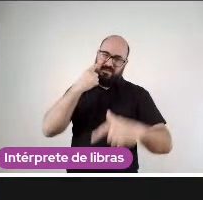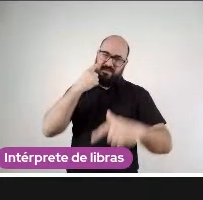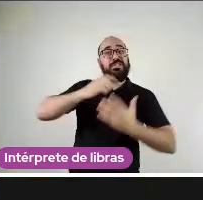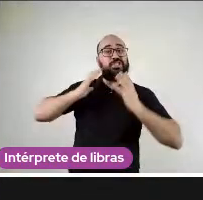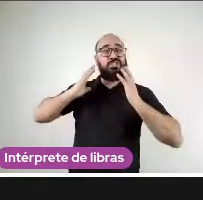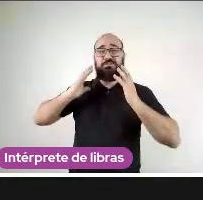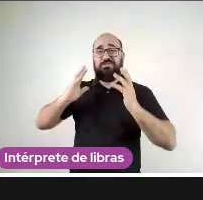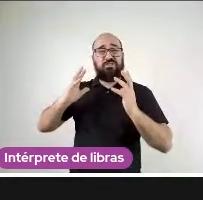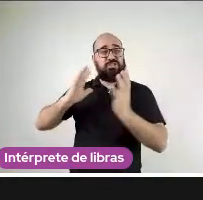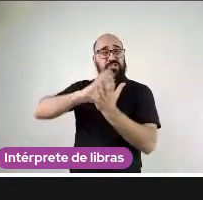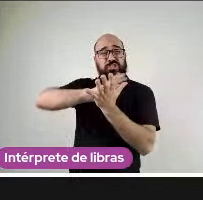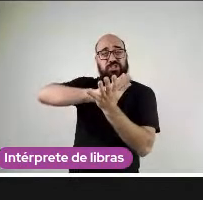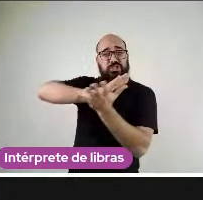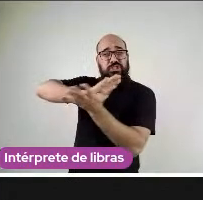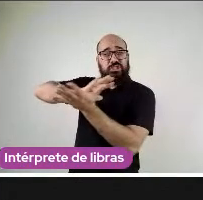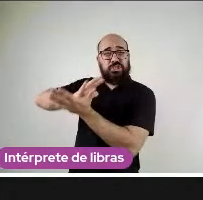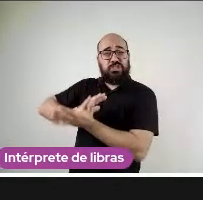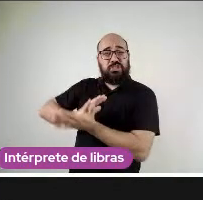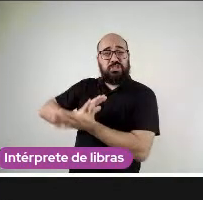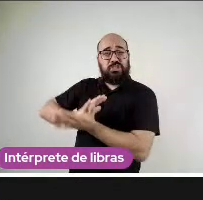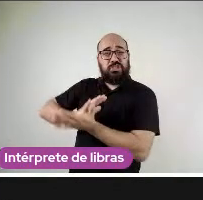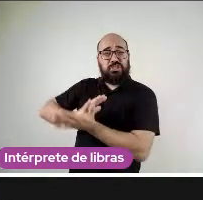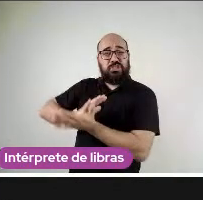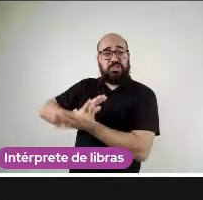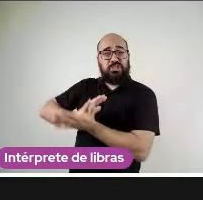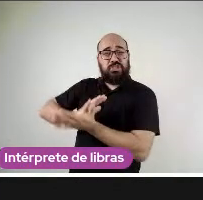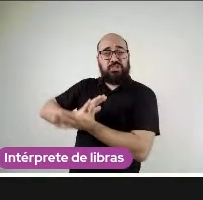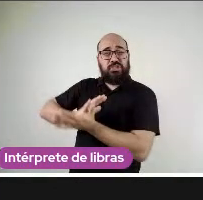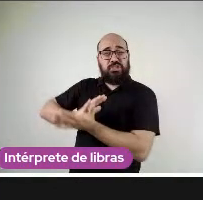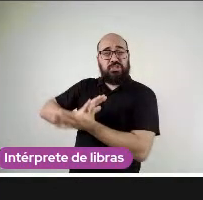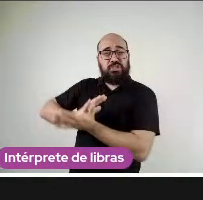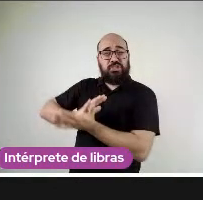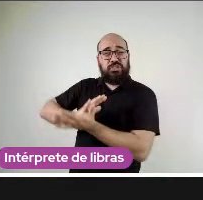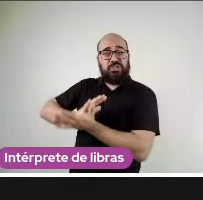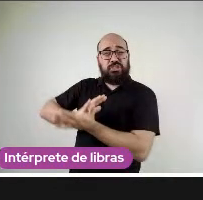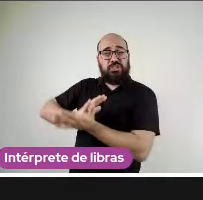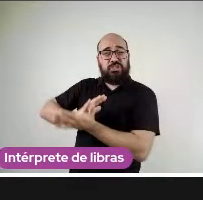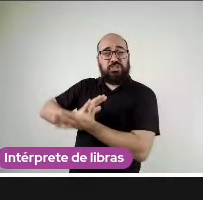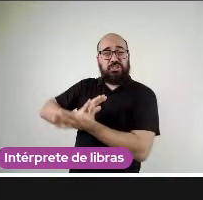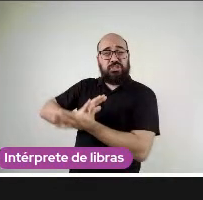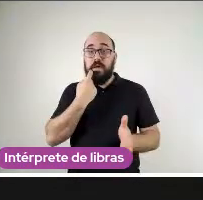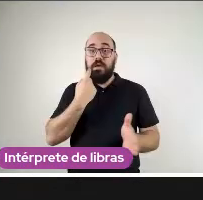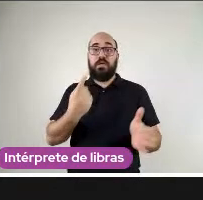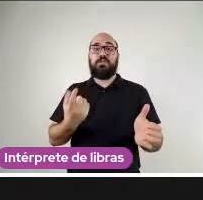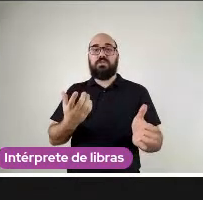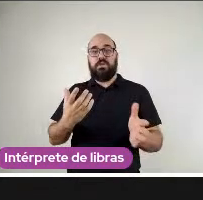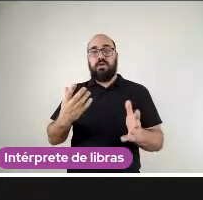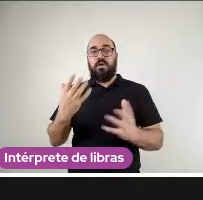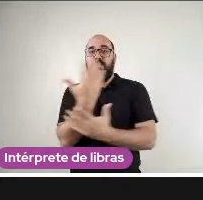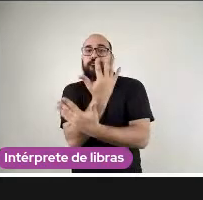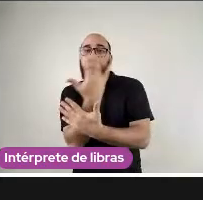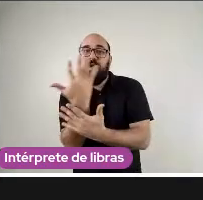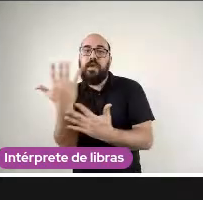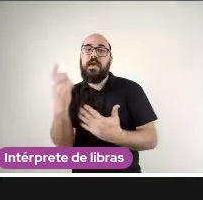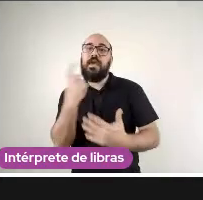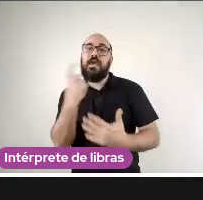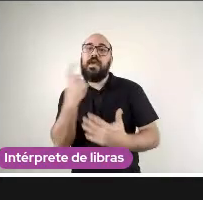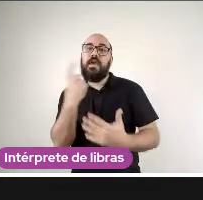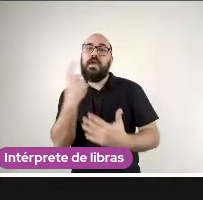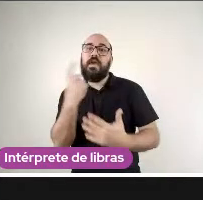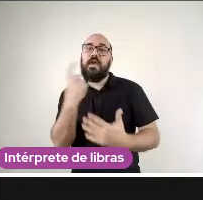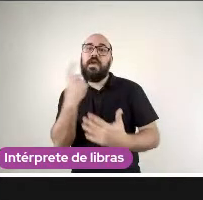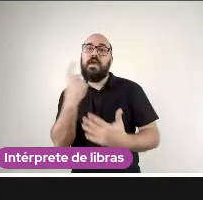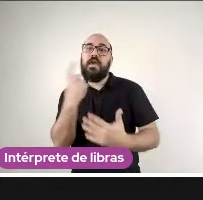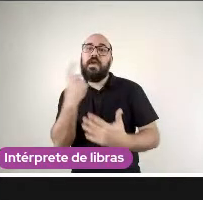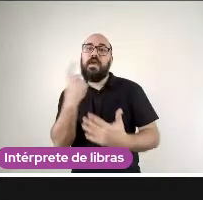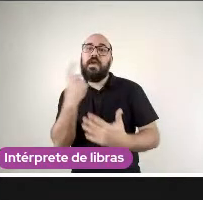había habido una pérdida del 44% en algunas de las praderas de Posidonia. Para ello lo que se hizo fue crear una aplicación,